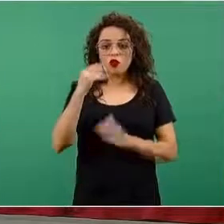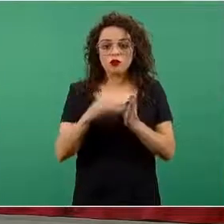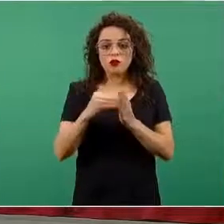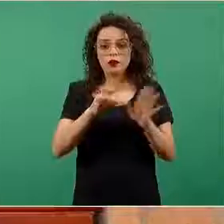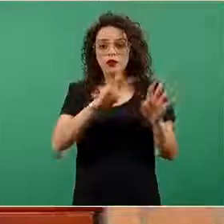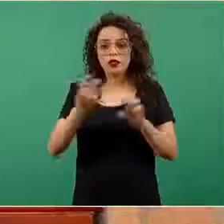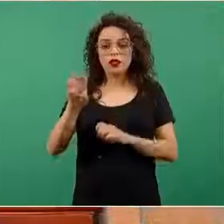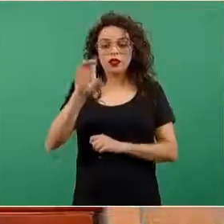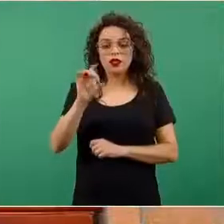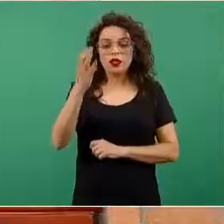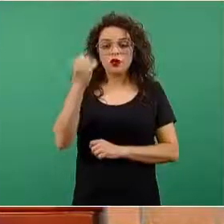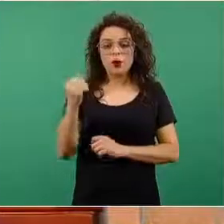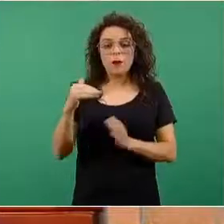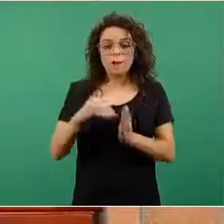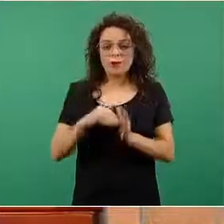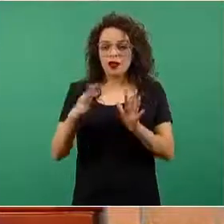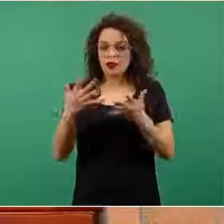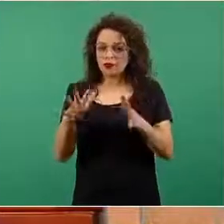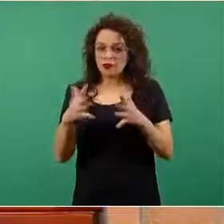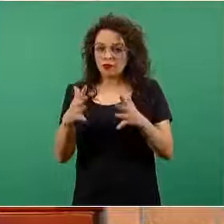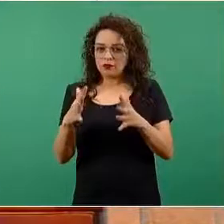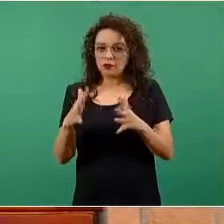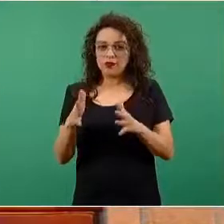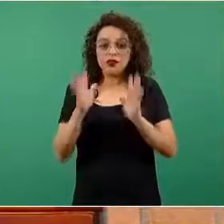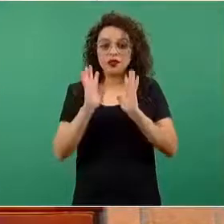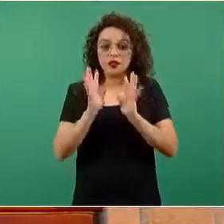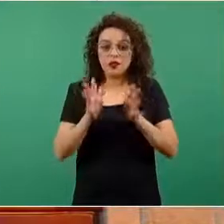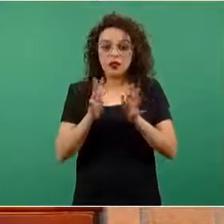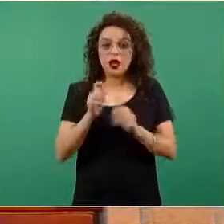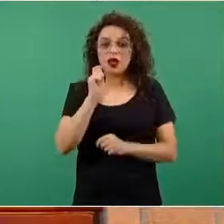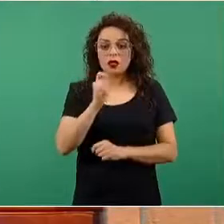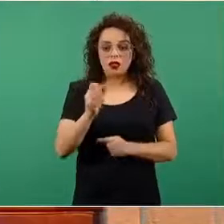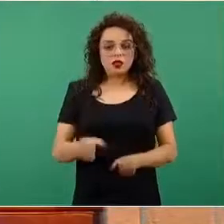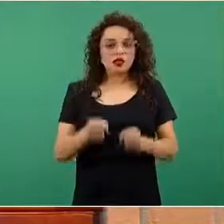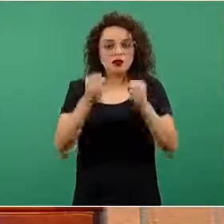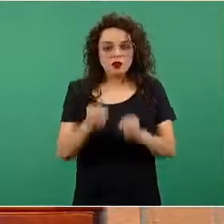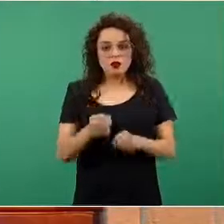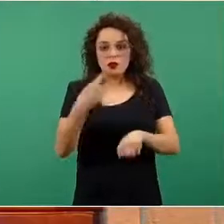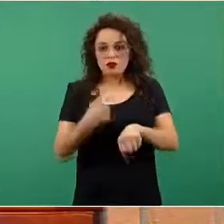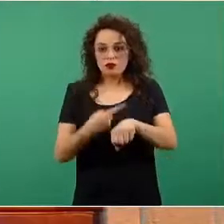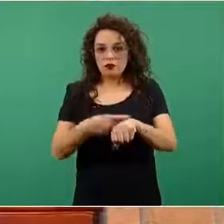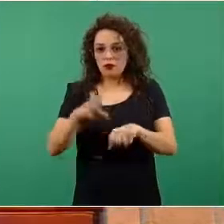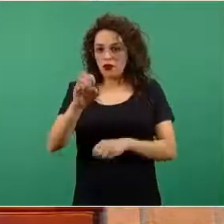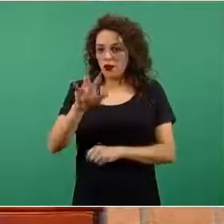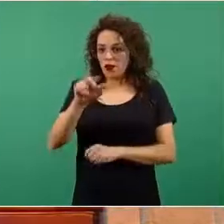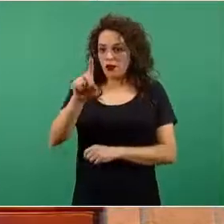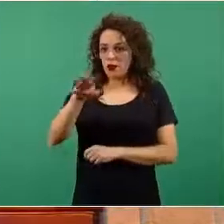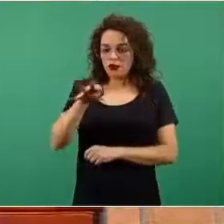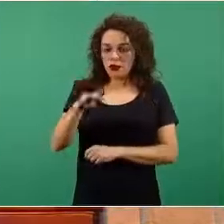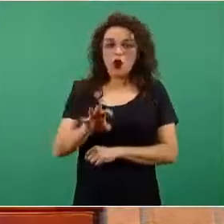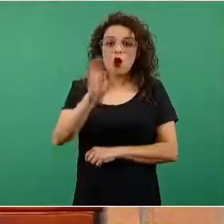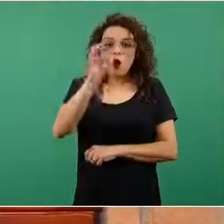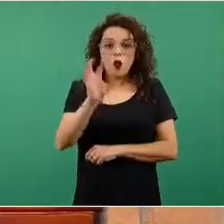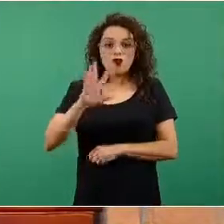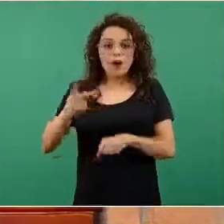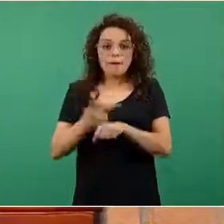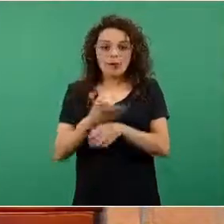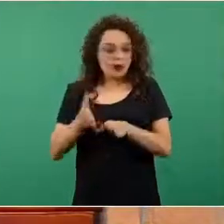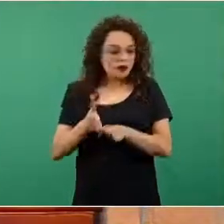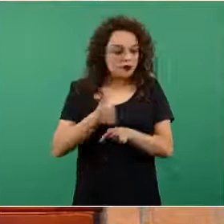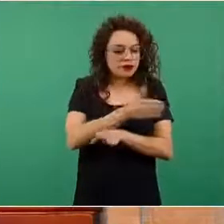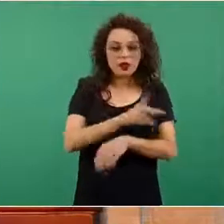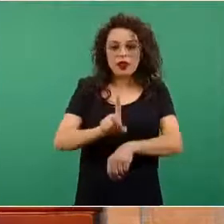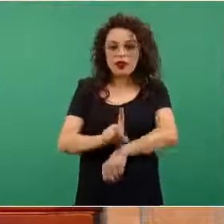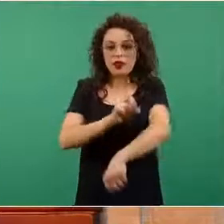2.339.000 son las personas que se estiman son ya casos de COVID-19 o lo fueron en el transcurso de la historia desde el mes